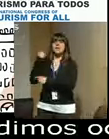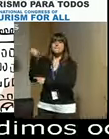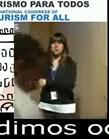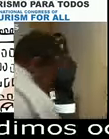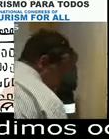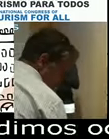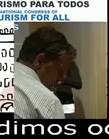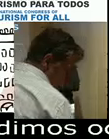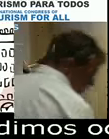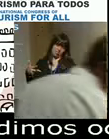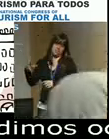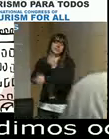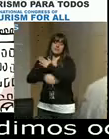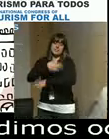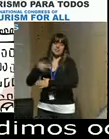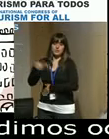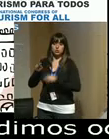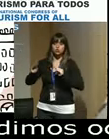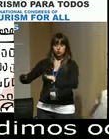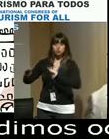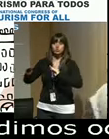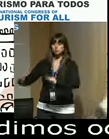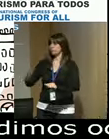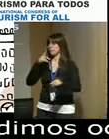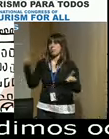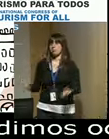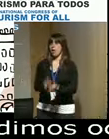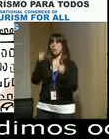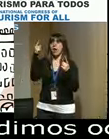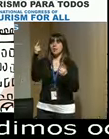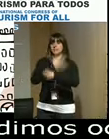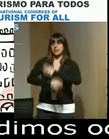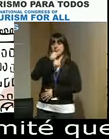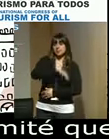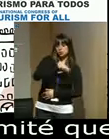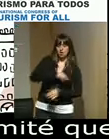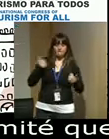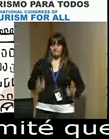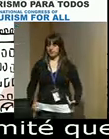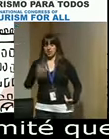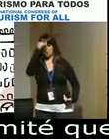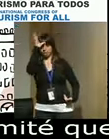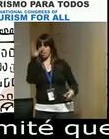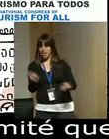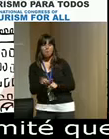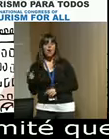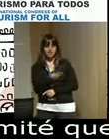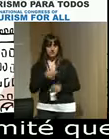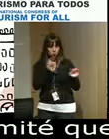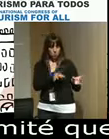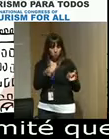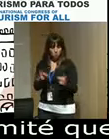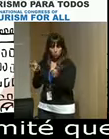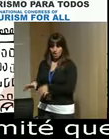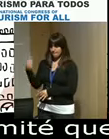discapacidad, tanto con discapacidad física como discapacidad intelectual como discapacidad sensorial. Y bueno, pues esta comisión